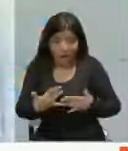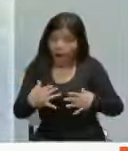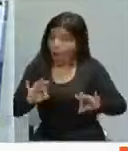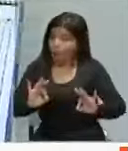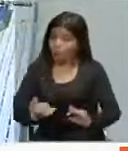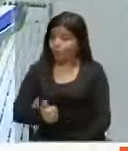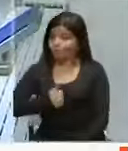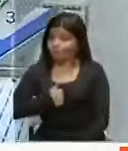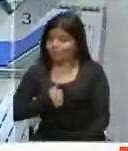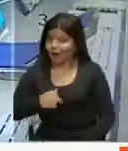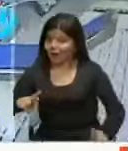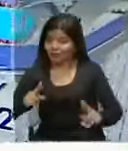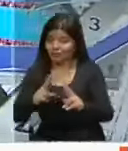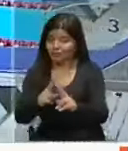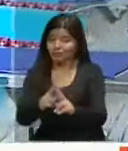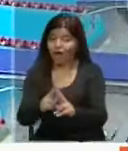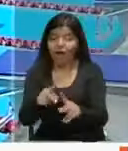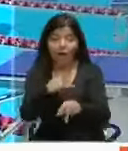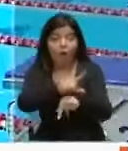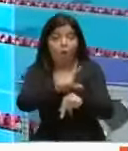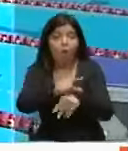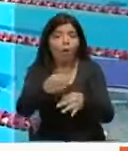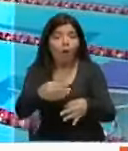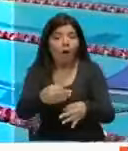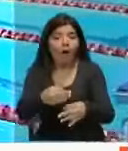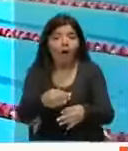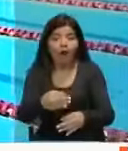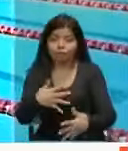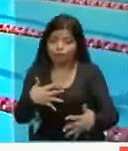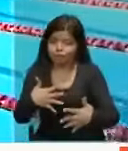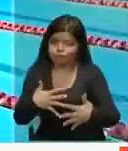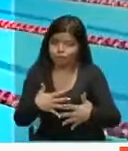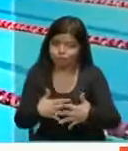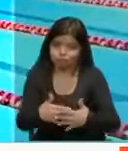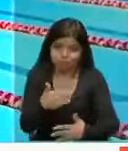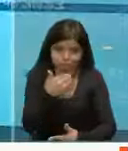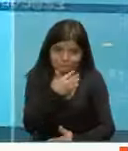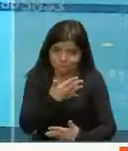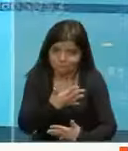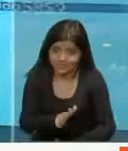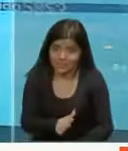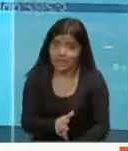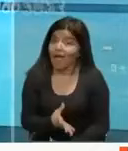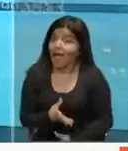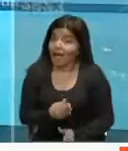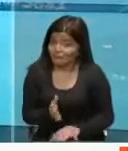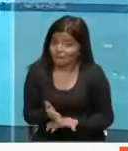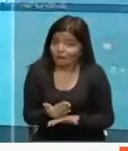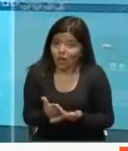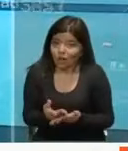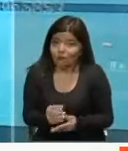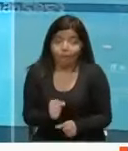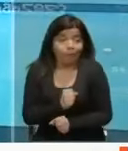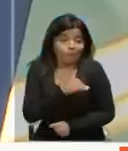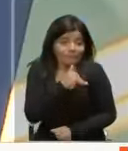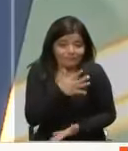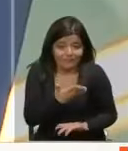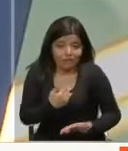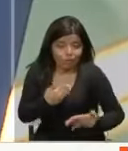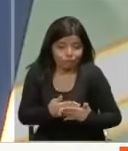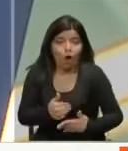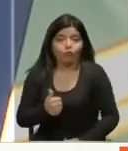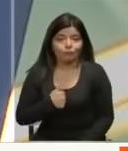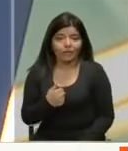obra. Instalaciones que tuvieron que hacerse contra el tiempo. Sin más de un susto pasó la organización después de comenzar